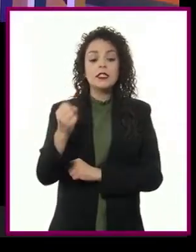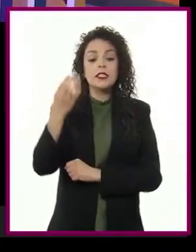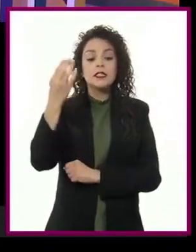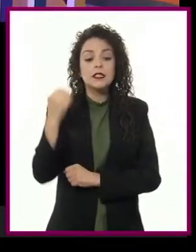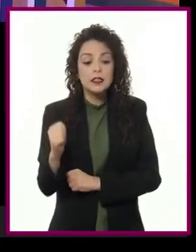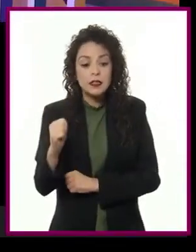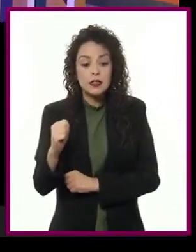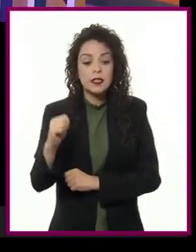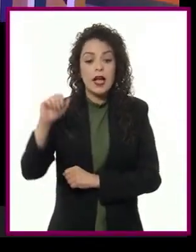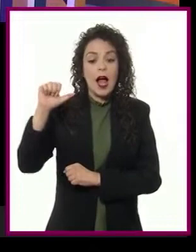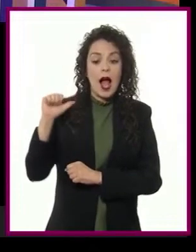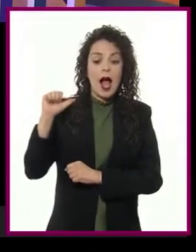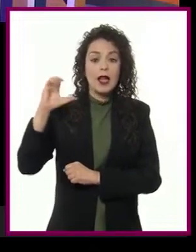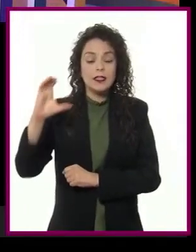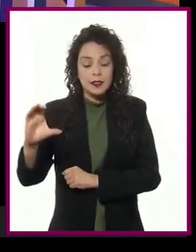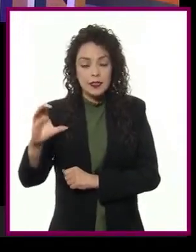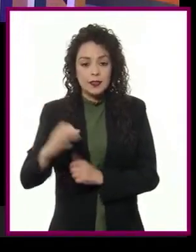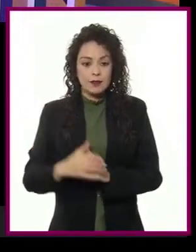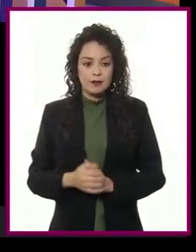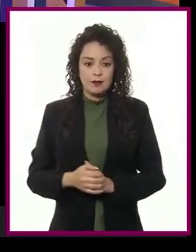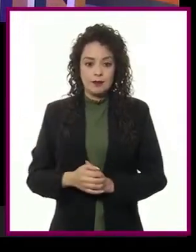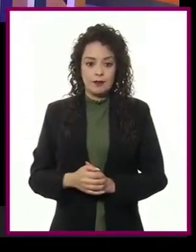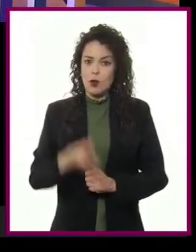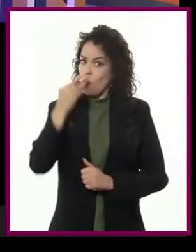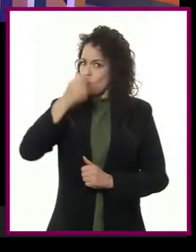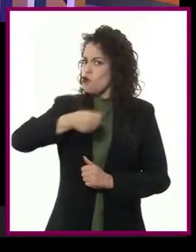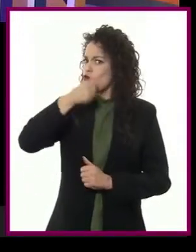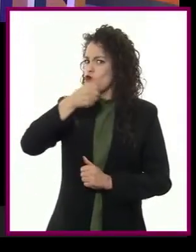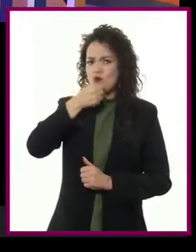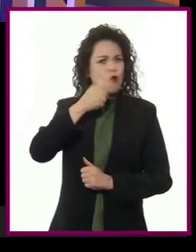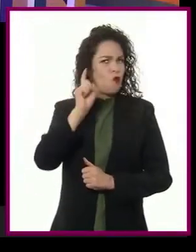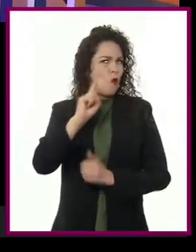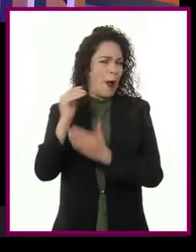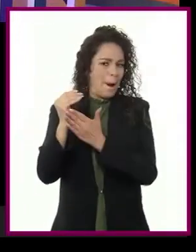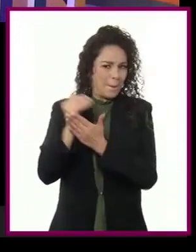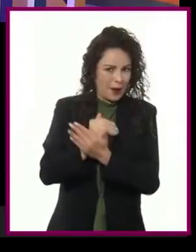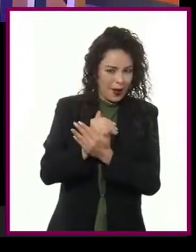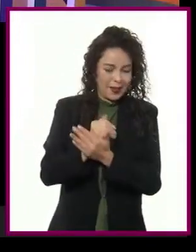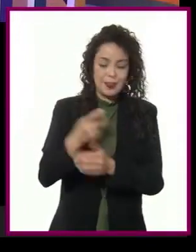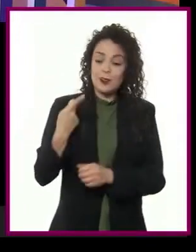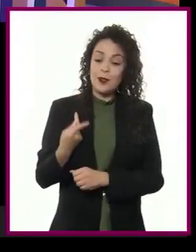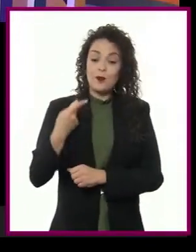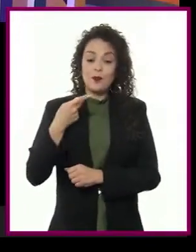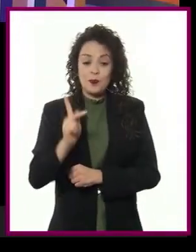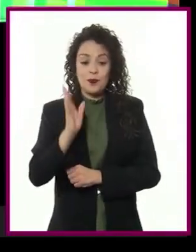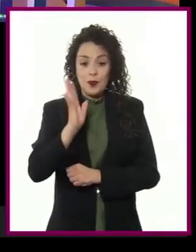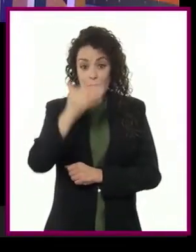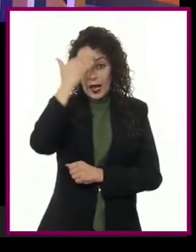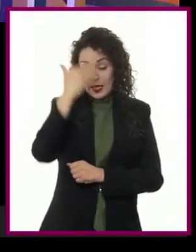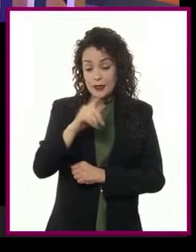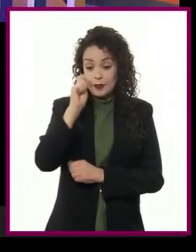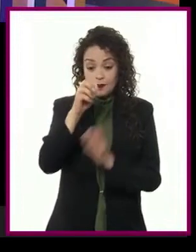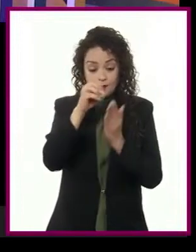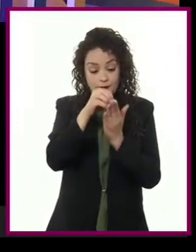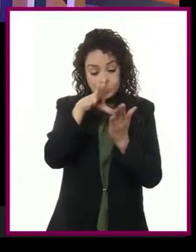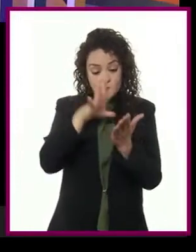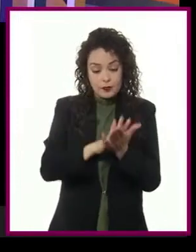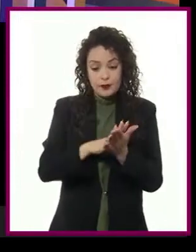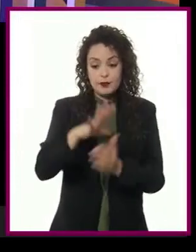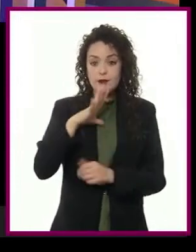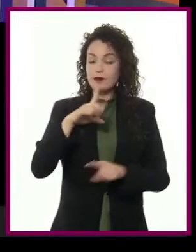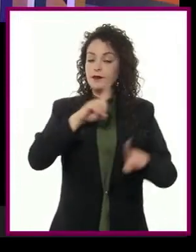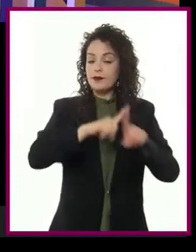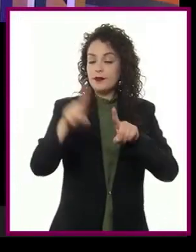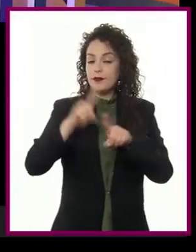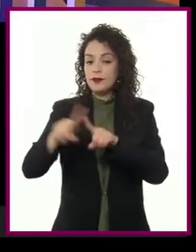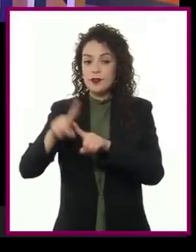de nuestra era. Si no soy tan viejo, aunque se sabe que en los registros existen distintas